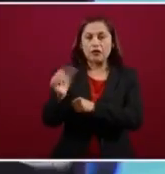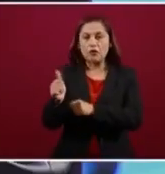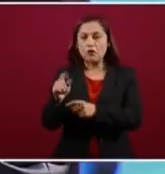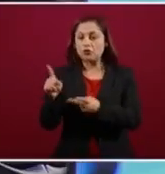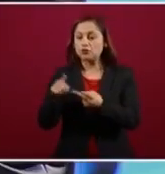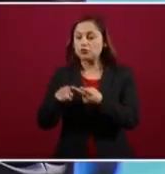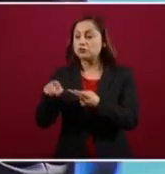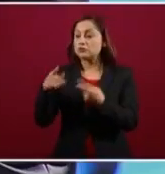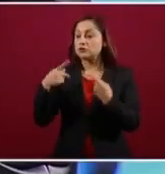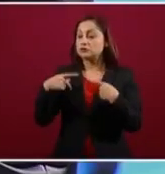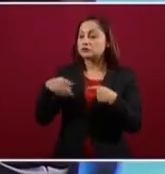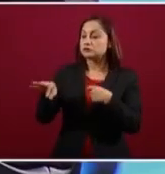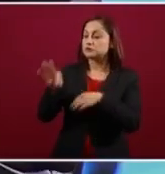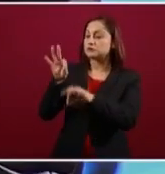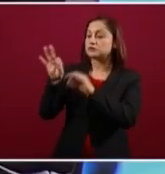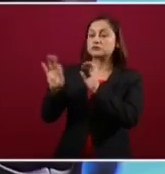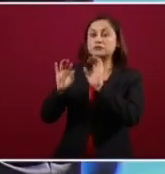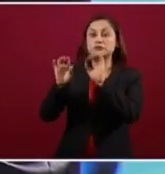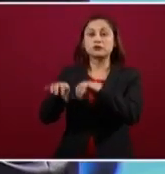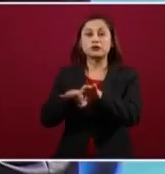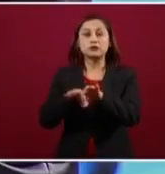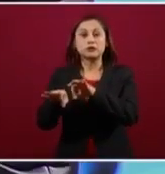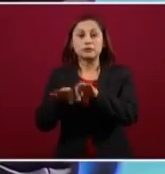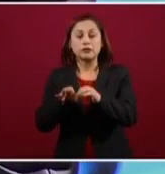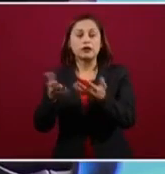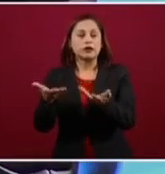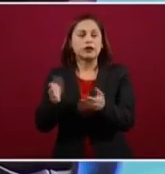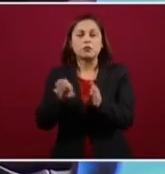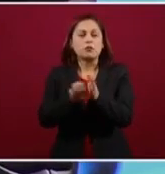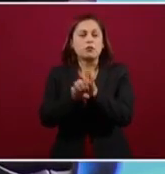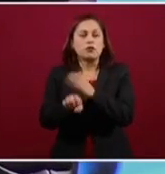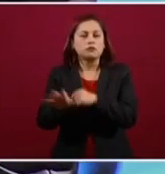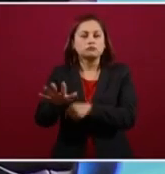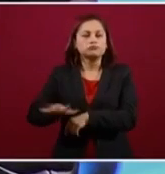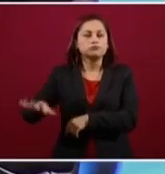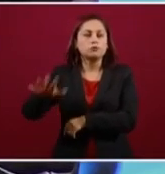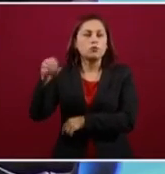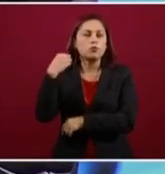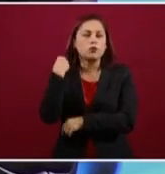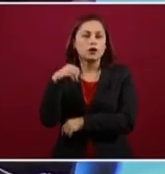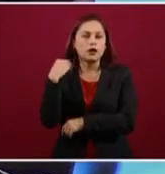obra. Un poco lo que estamos haciendo en Oaxaca.